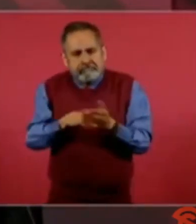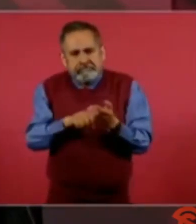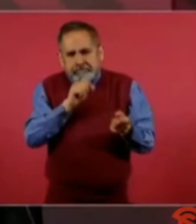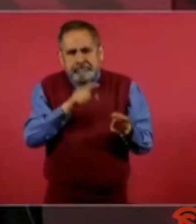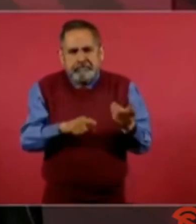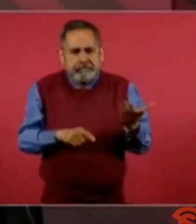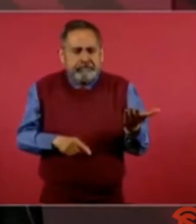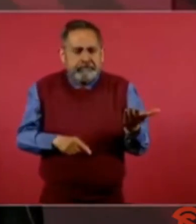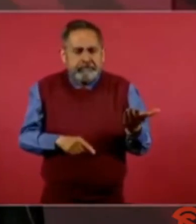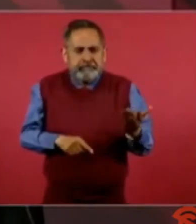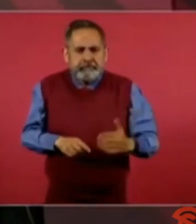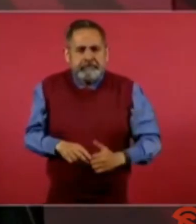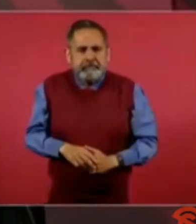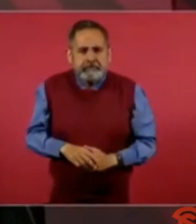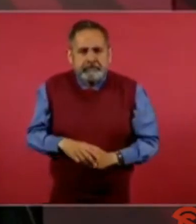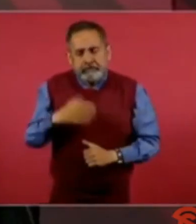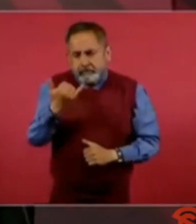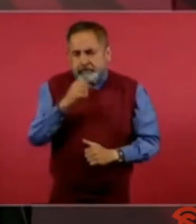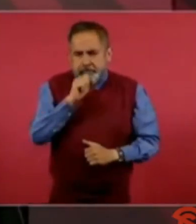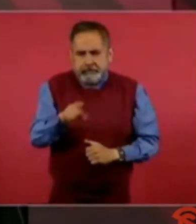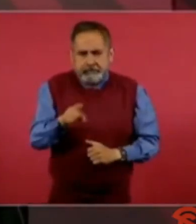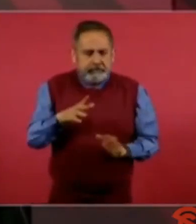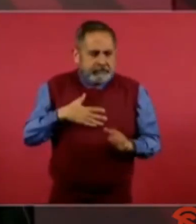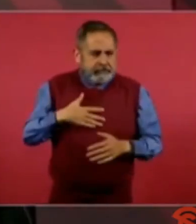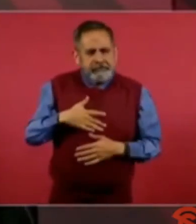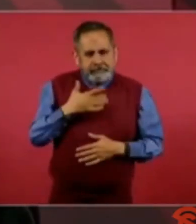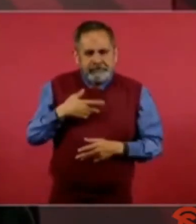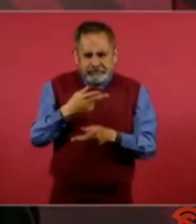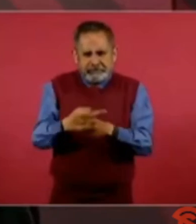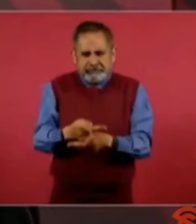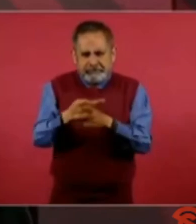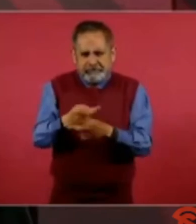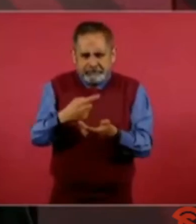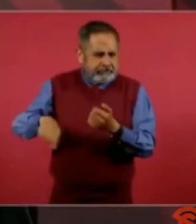recabando y pues hay que tener